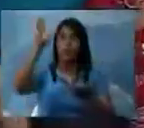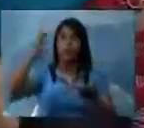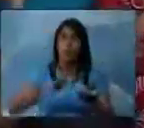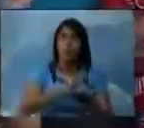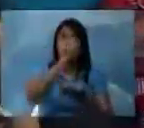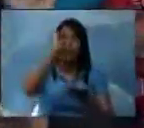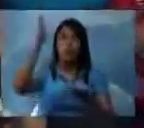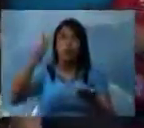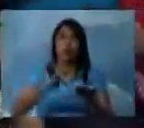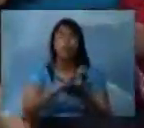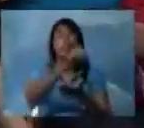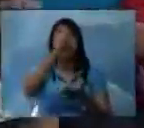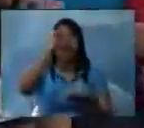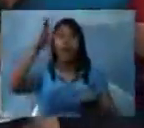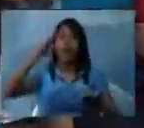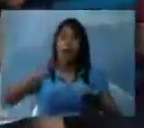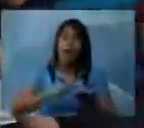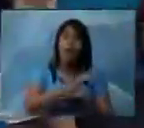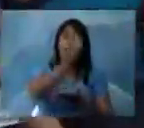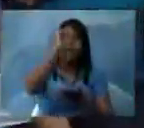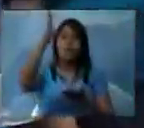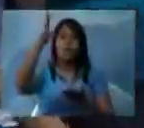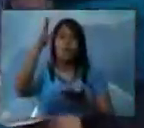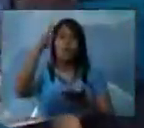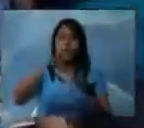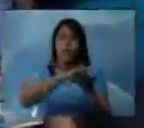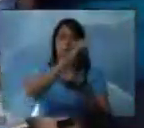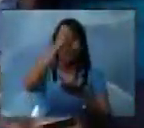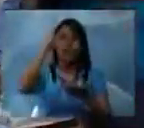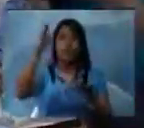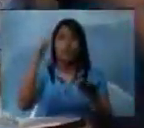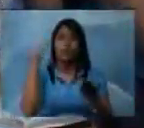Dios. Gloria a Dios, aleluya.